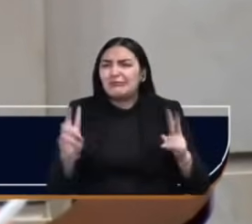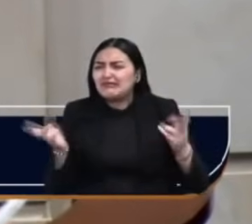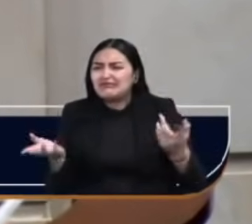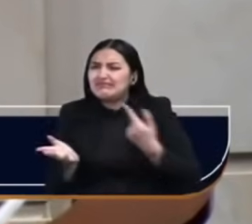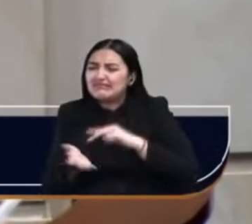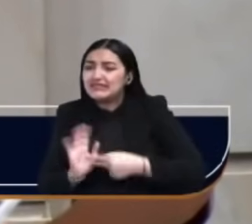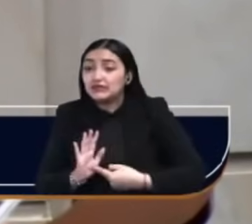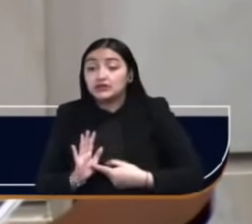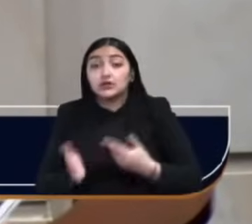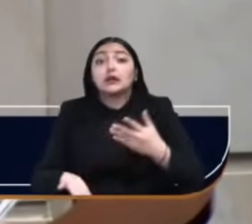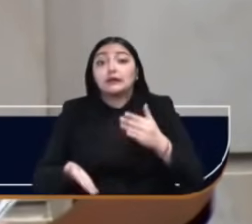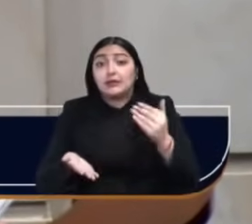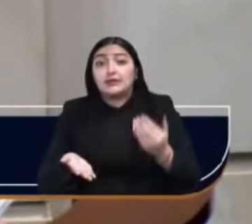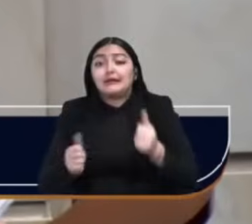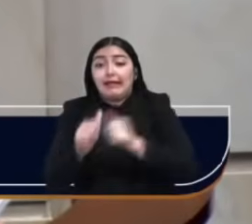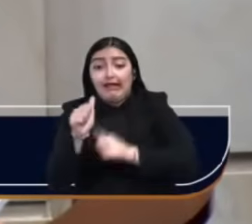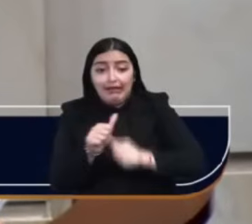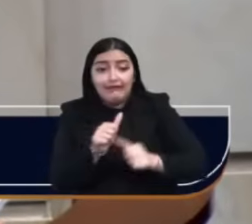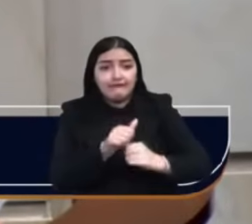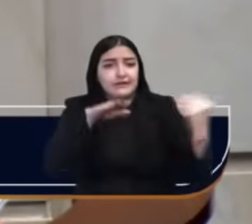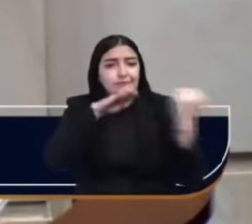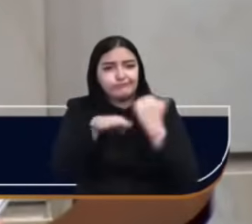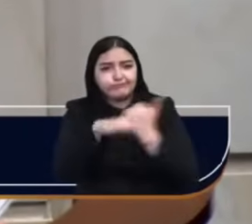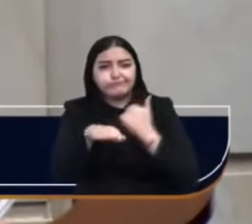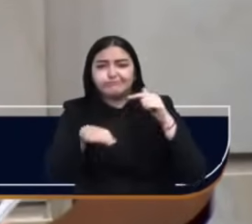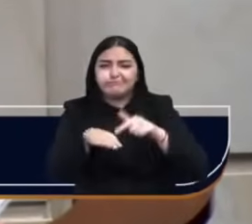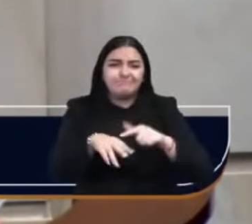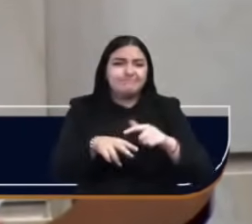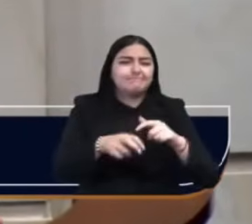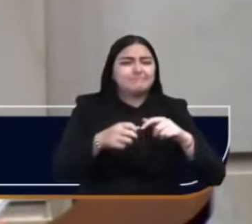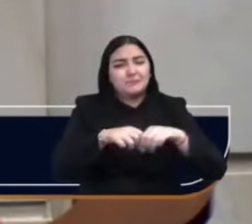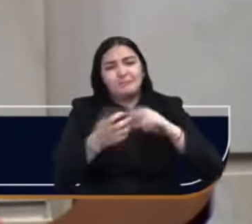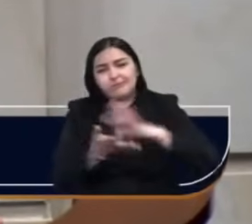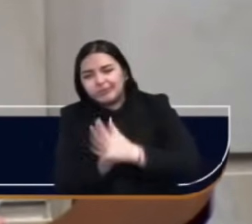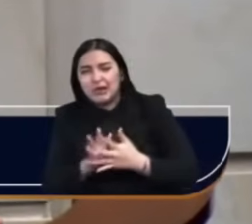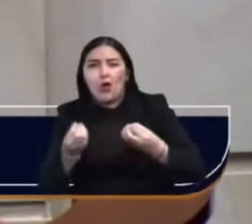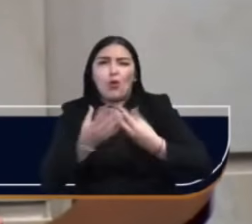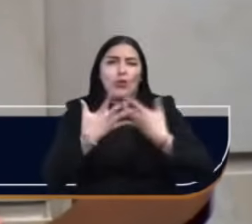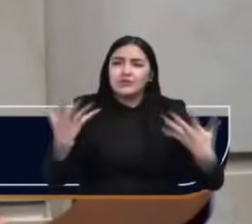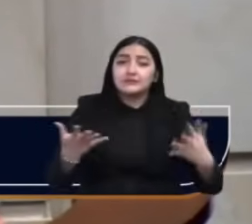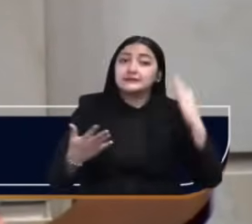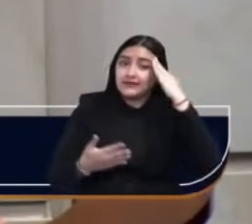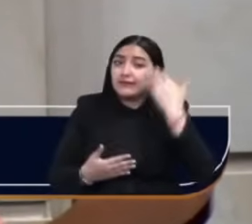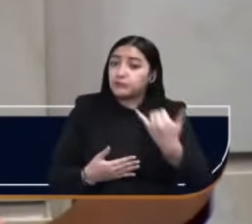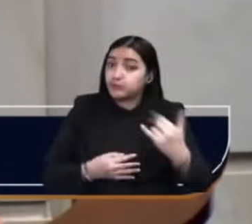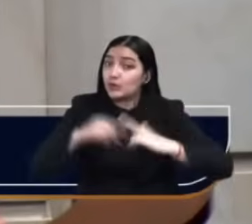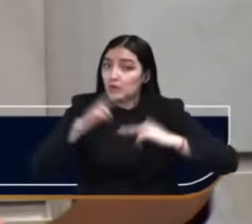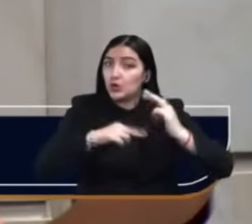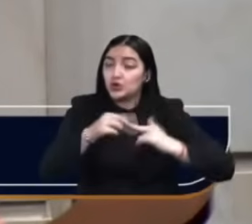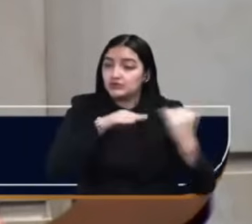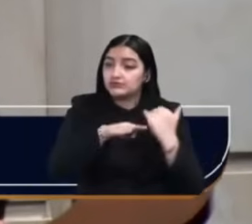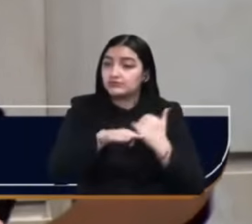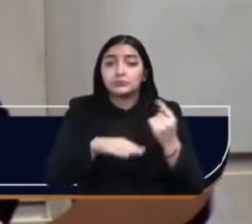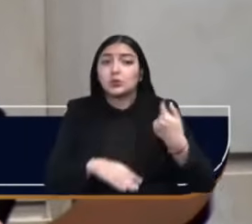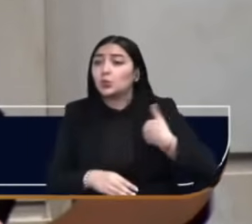Que cada vez que se cierra la vía por una inestabilidad geológica que se sabía existía en el lugar donde se construye la vía,